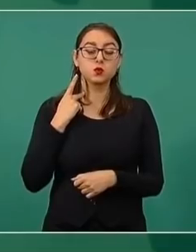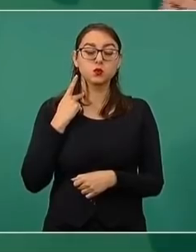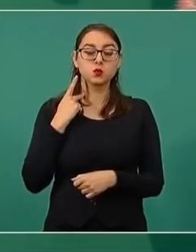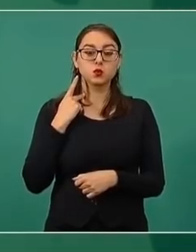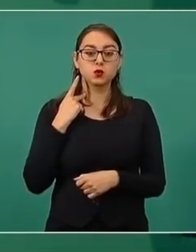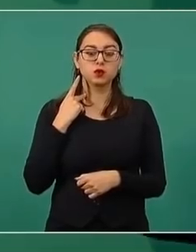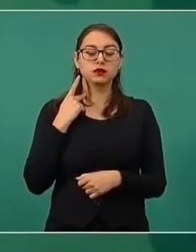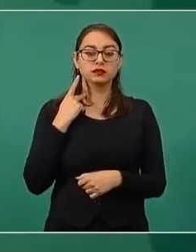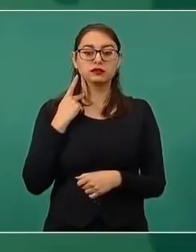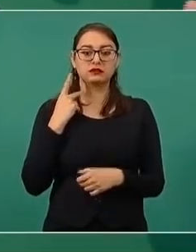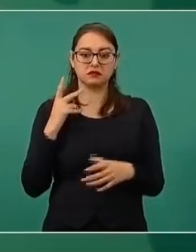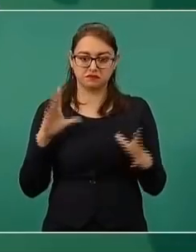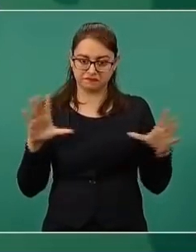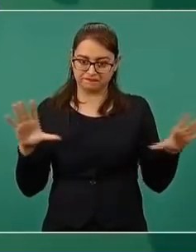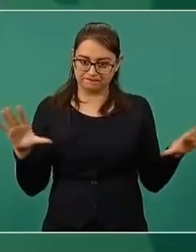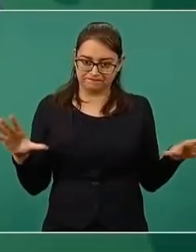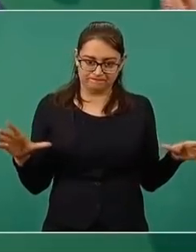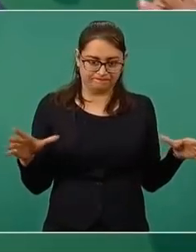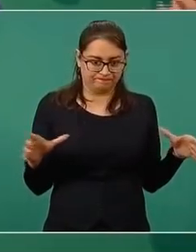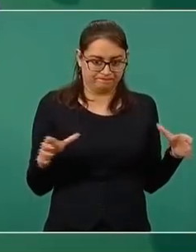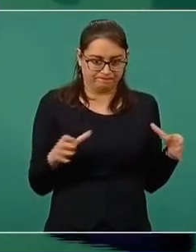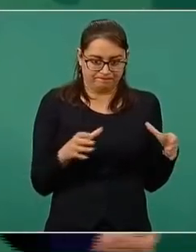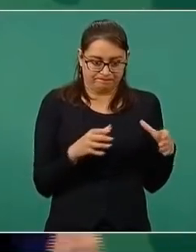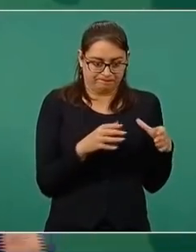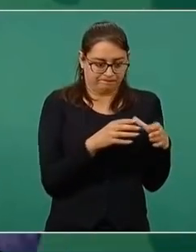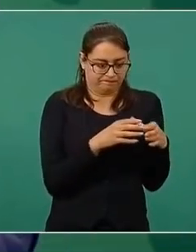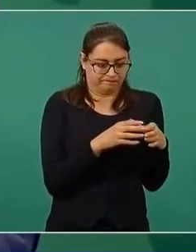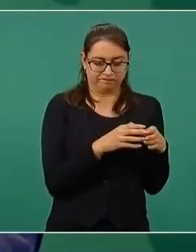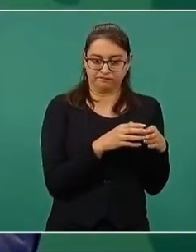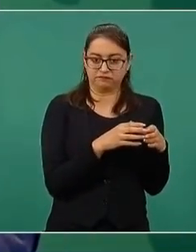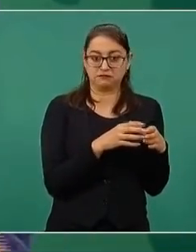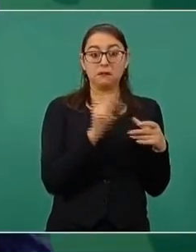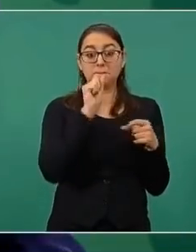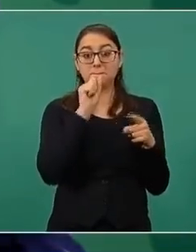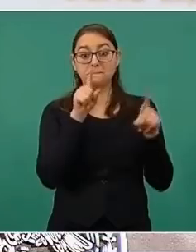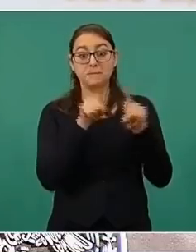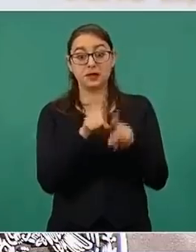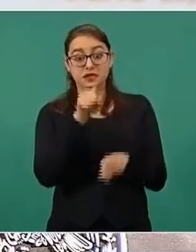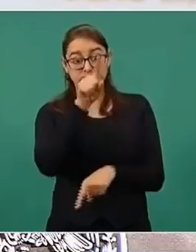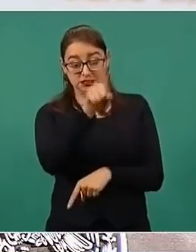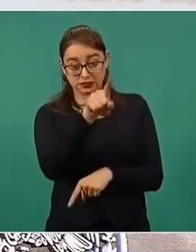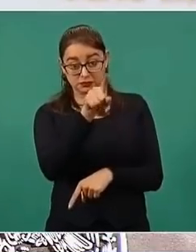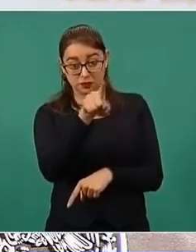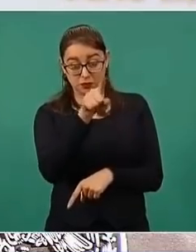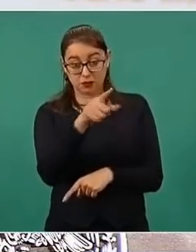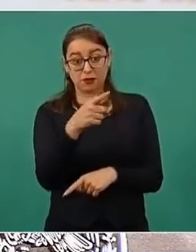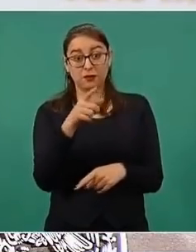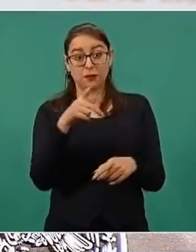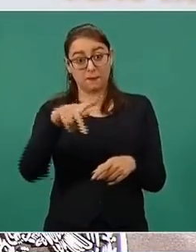se blindaron por el caso de Perú para que no llegara